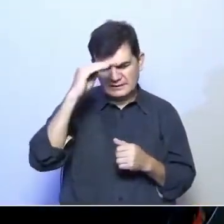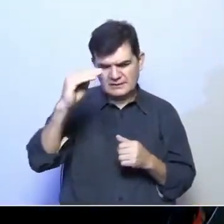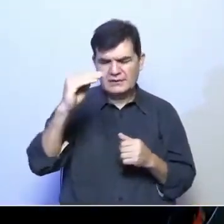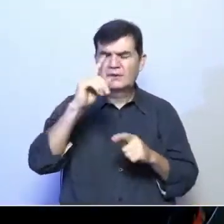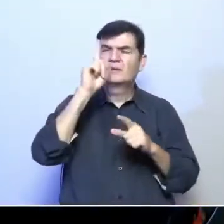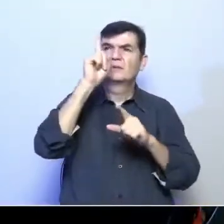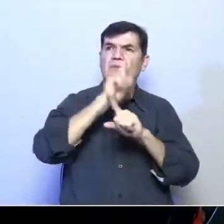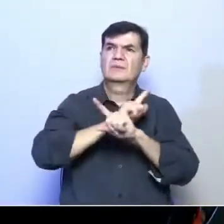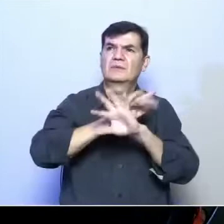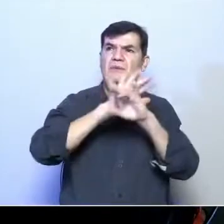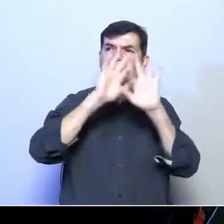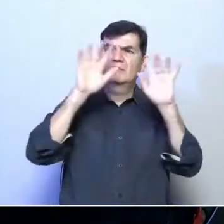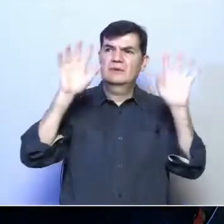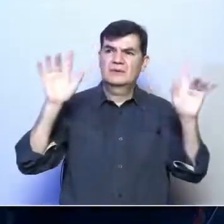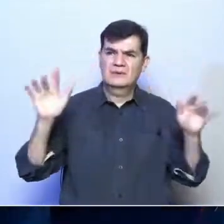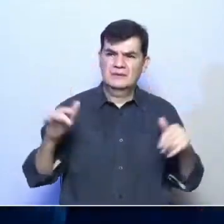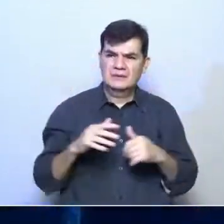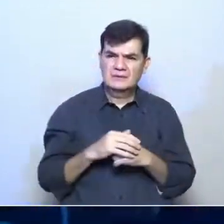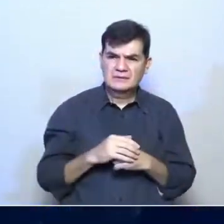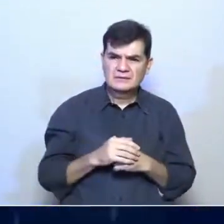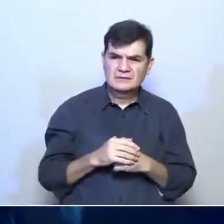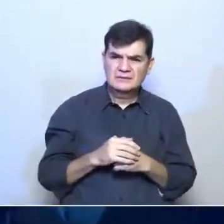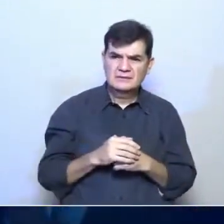gloria. Y amar, amar,